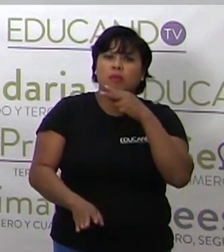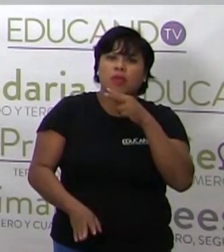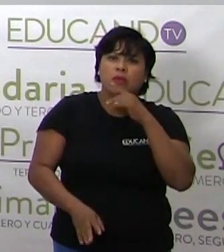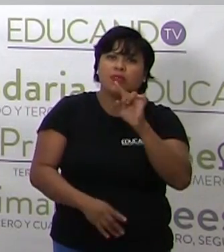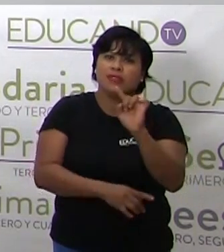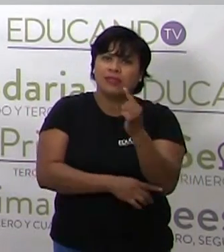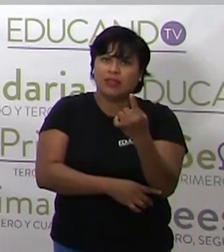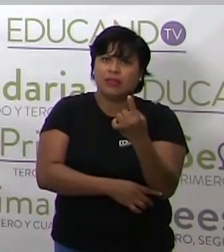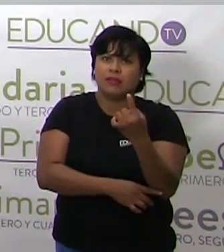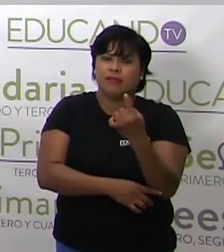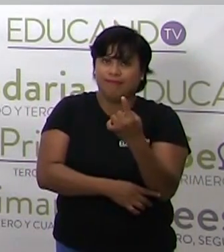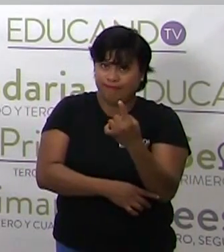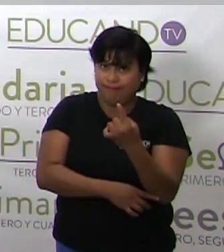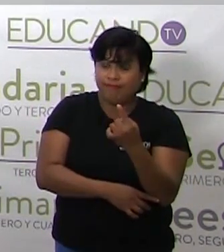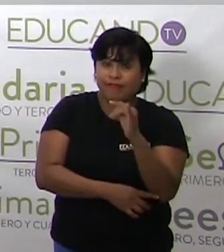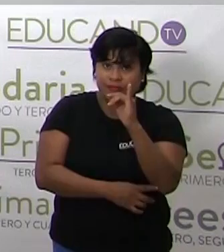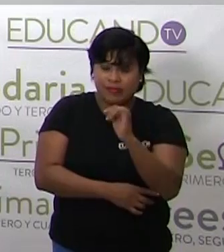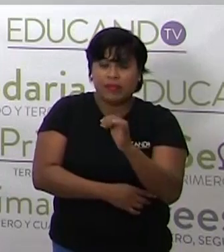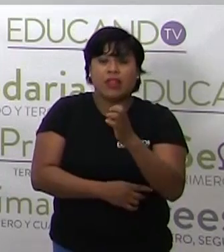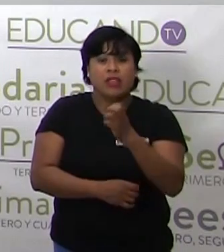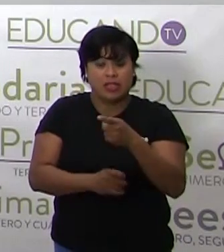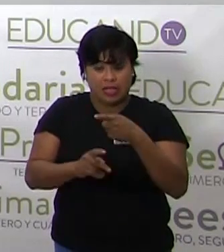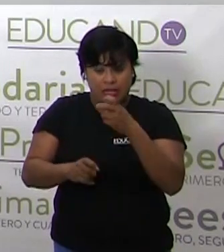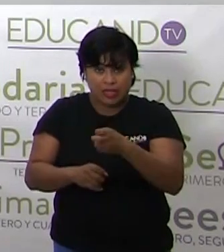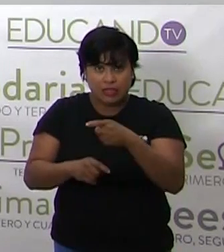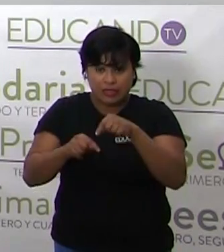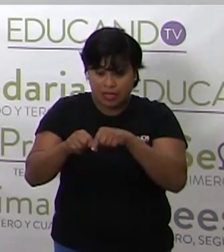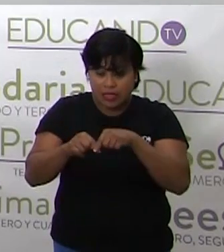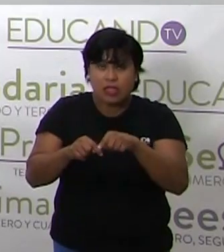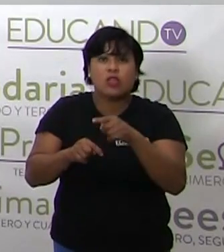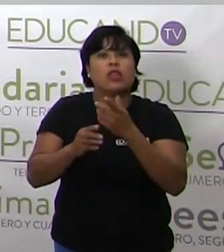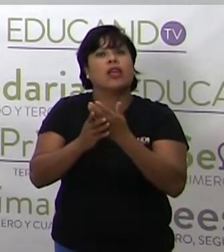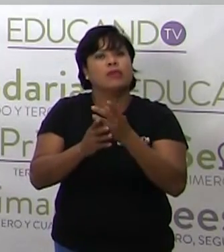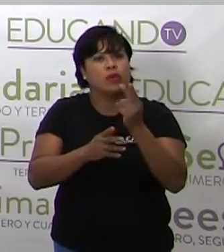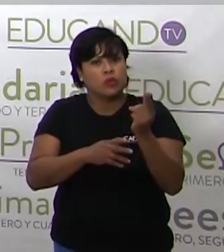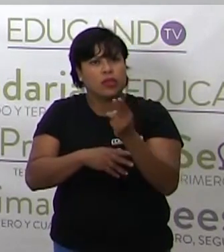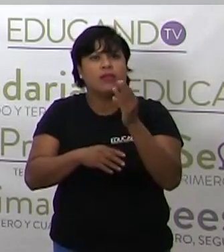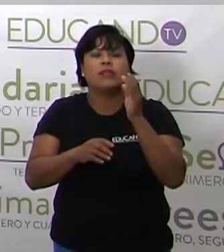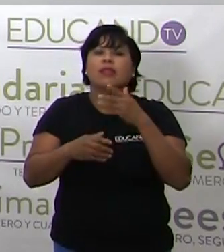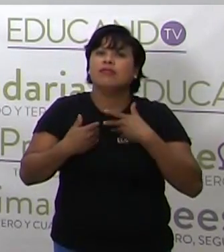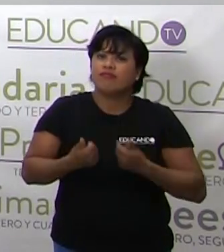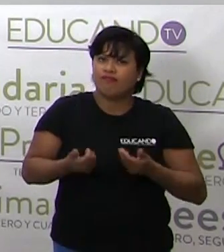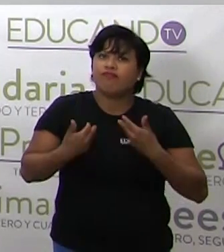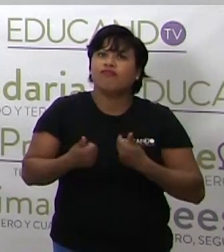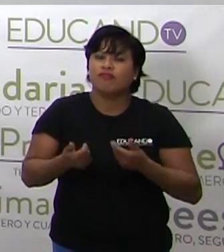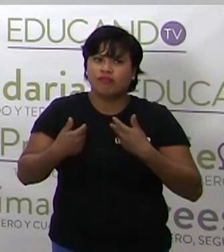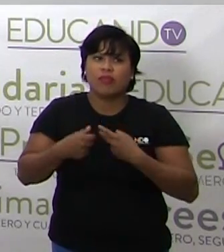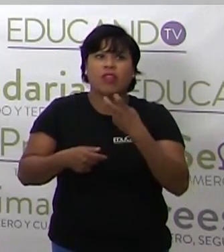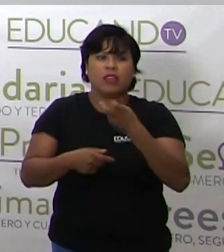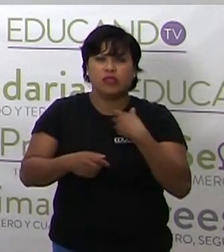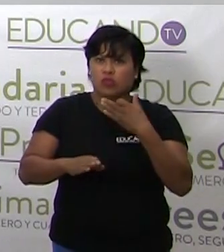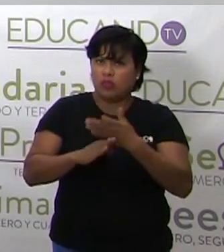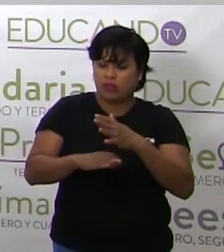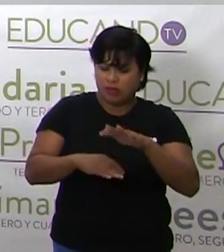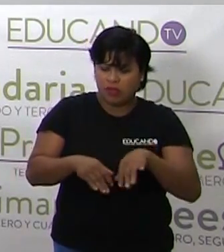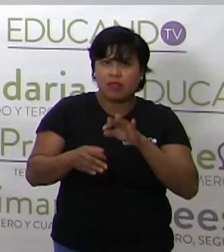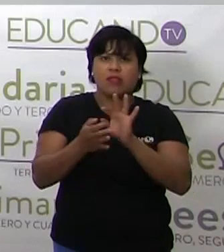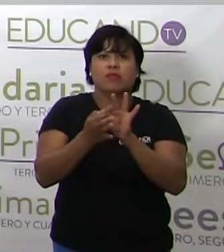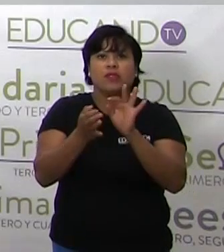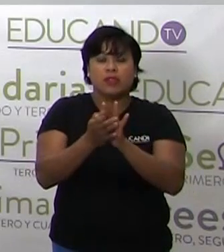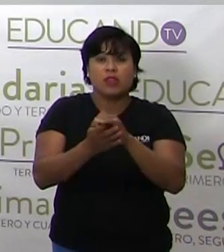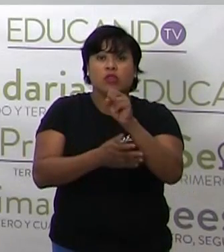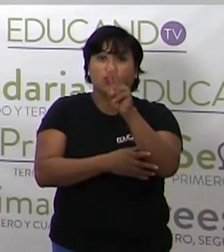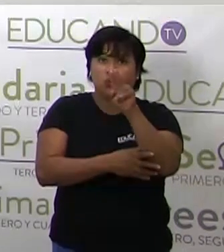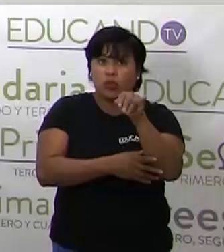ser. ¿Sí? Entonces, hasta ahí espero que estén ustedes entendiendo esto que les acabo de explicar.